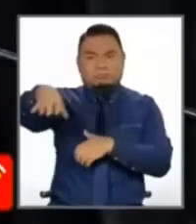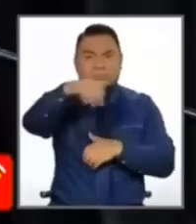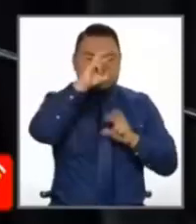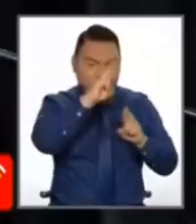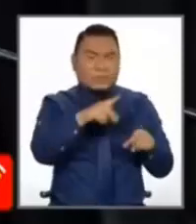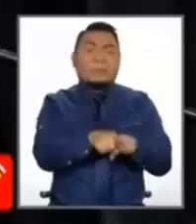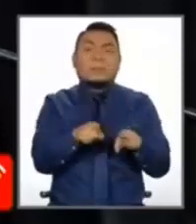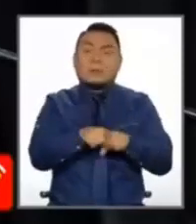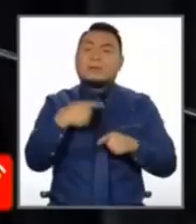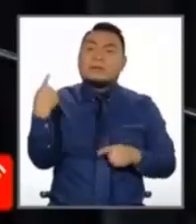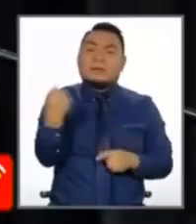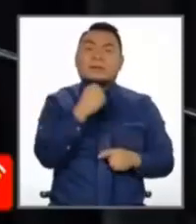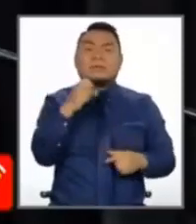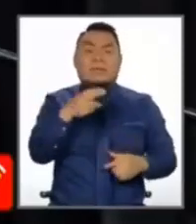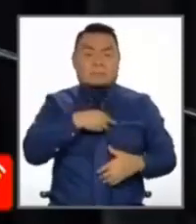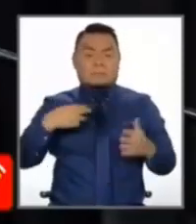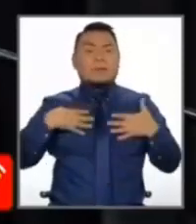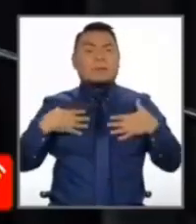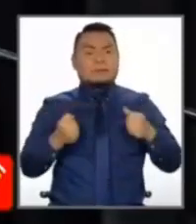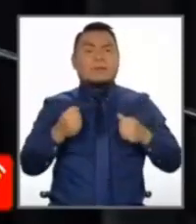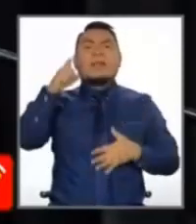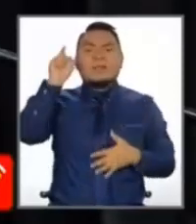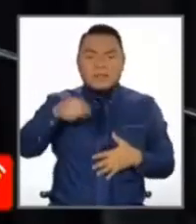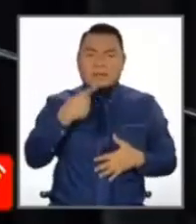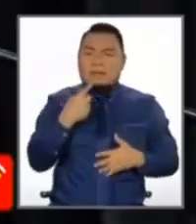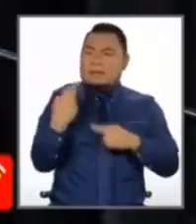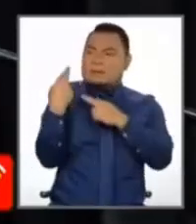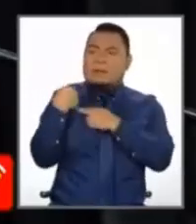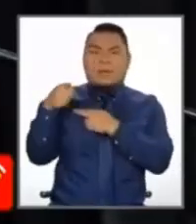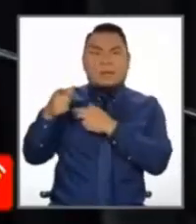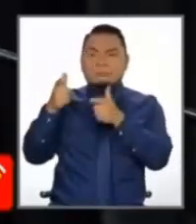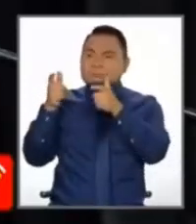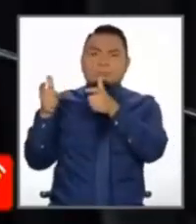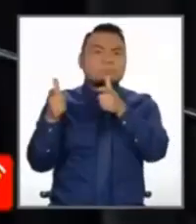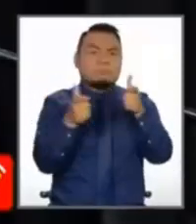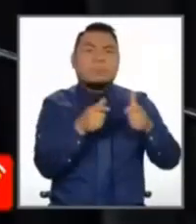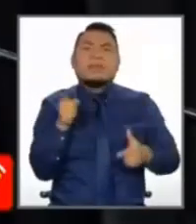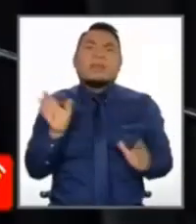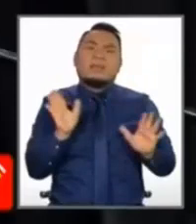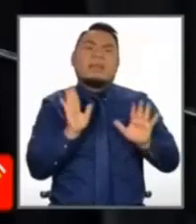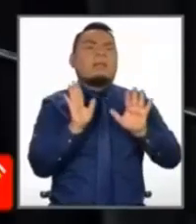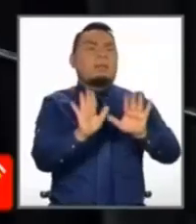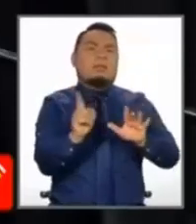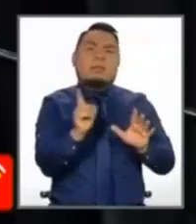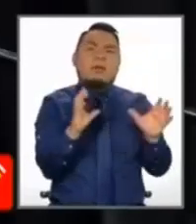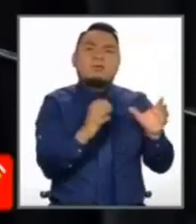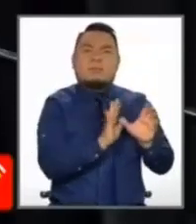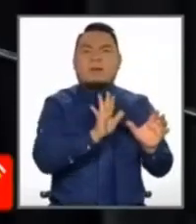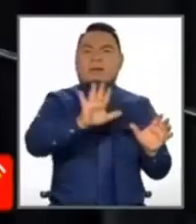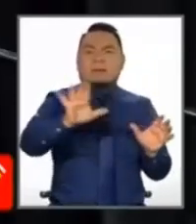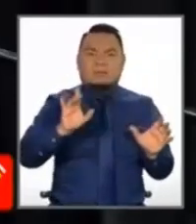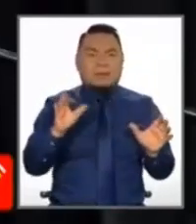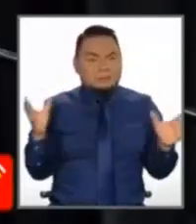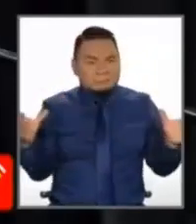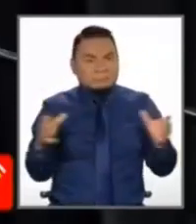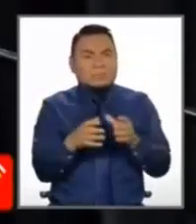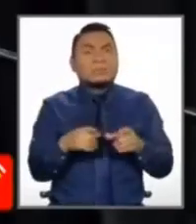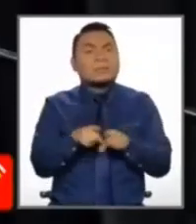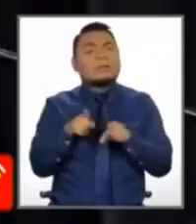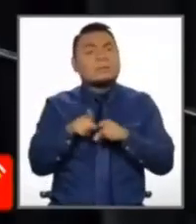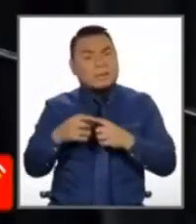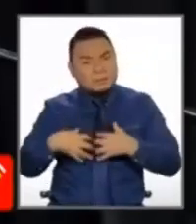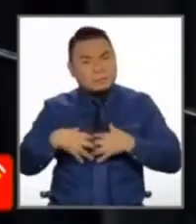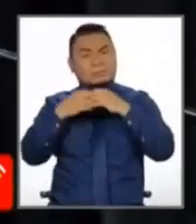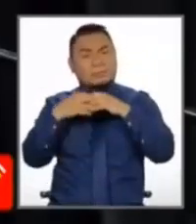pero funcionalmente el Ministerio de Salud tiene que jugar un rol rector, que no lo está jugando necesariamente. Y por otra parte, hay